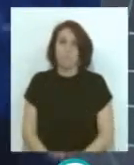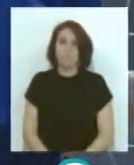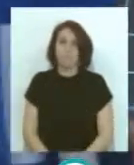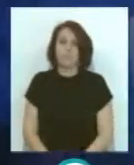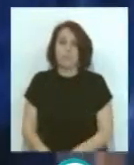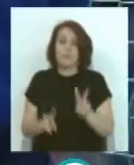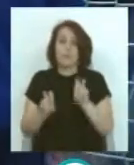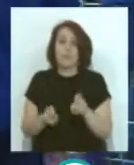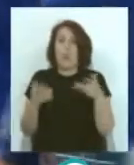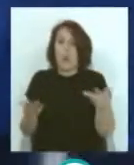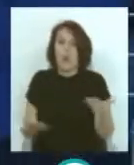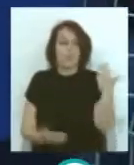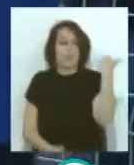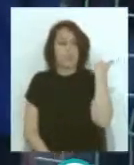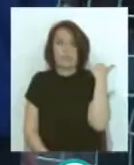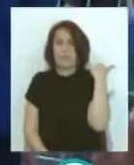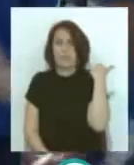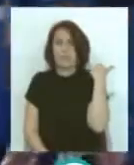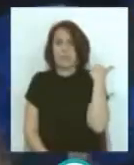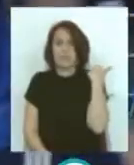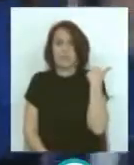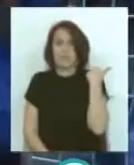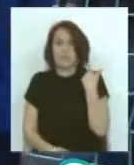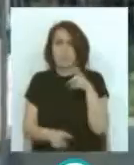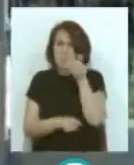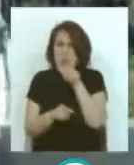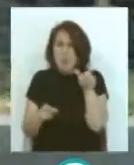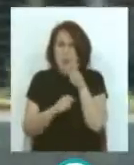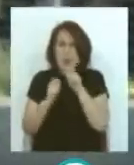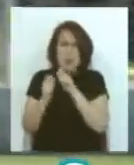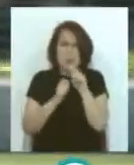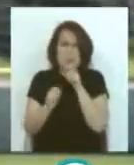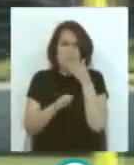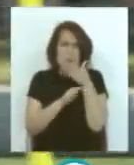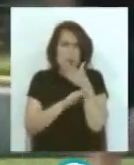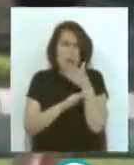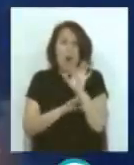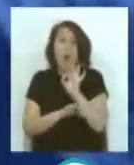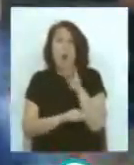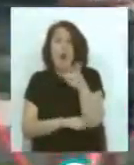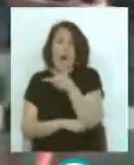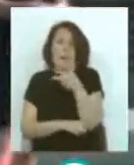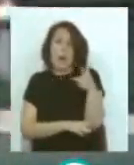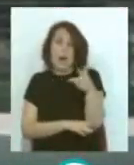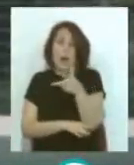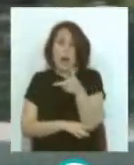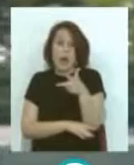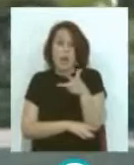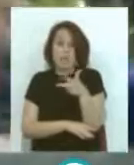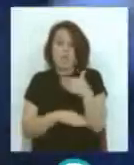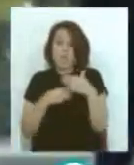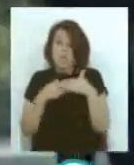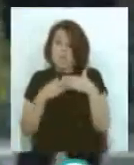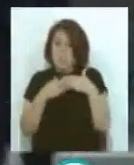El tema está en que ayer hubo una cantidad muy grande de periodistas o de cámaras de televisión en la puerta